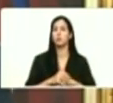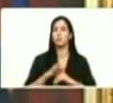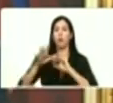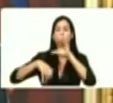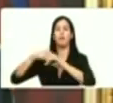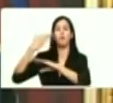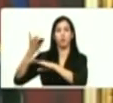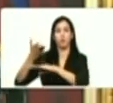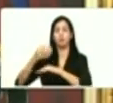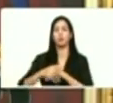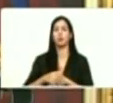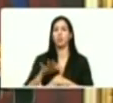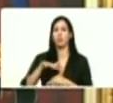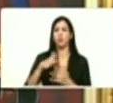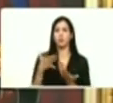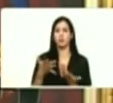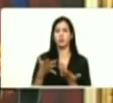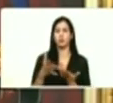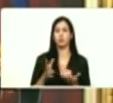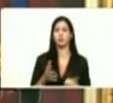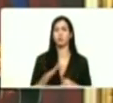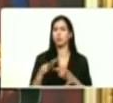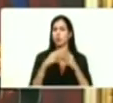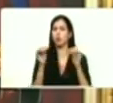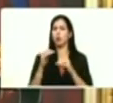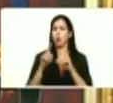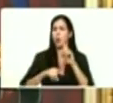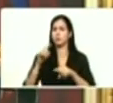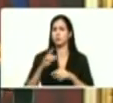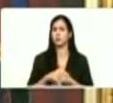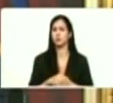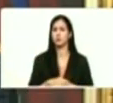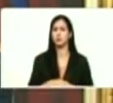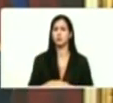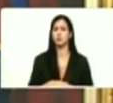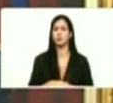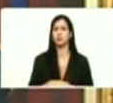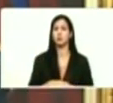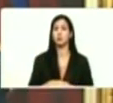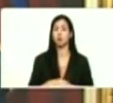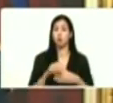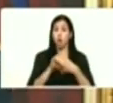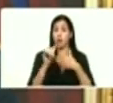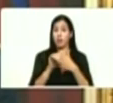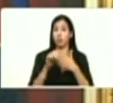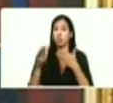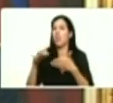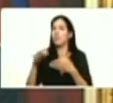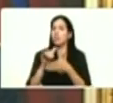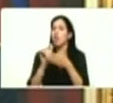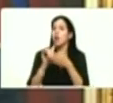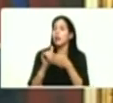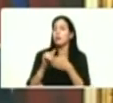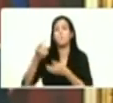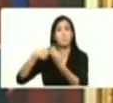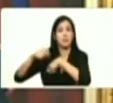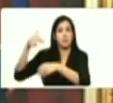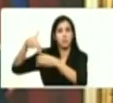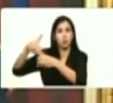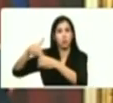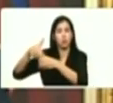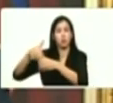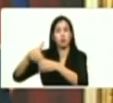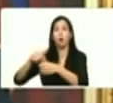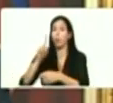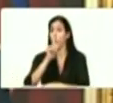¿de dónde se sacaba todo el manantial de dólares del petróleo? uno para